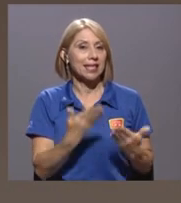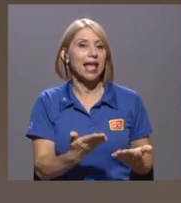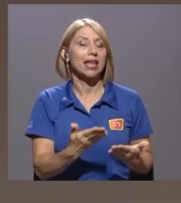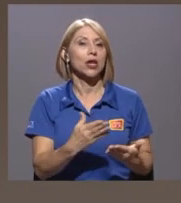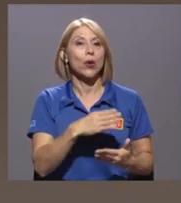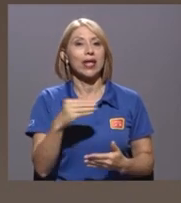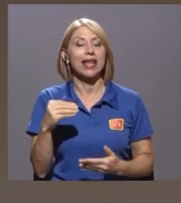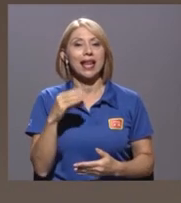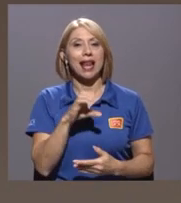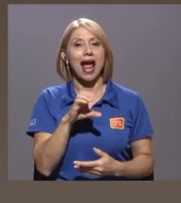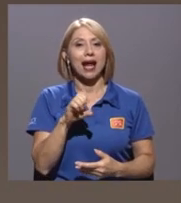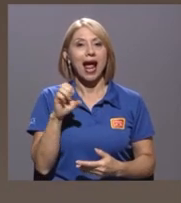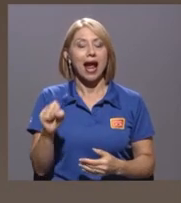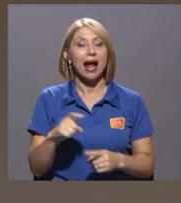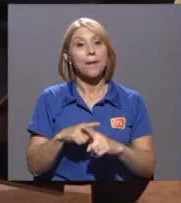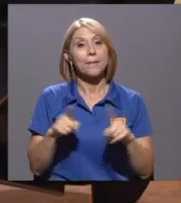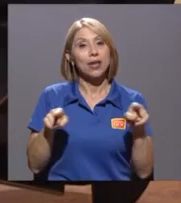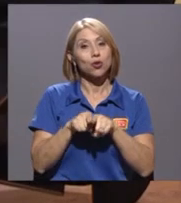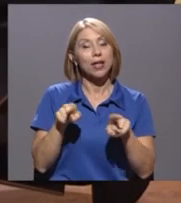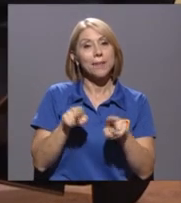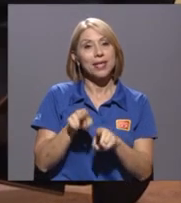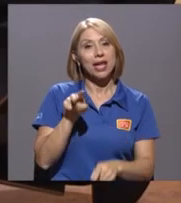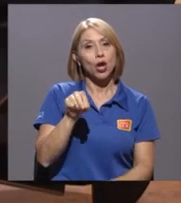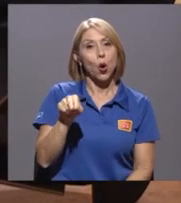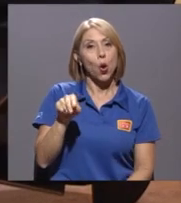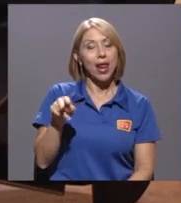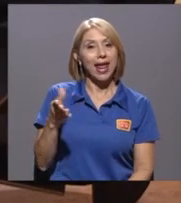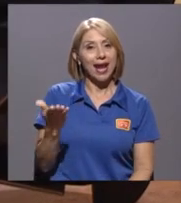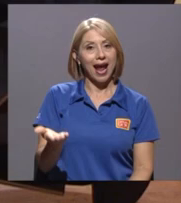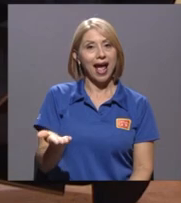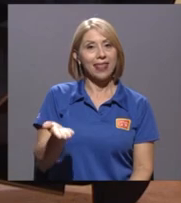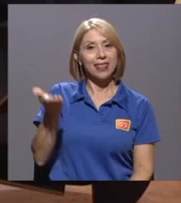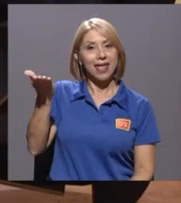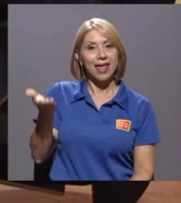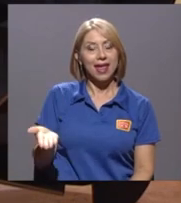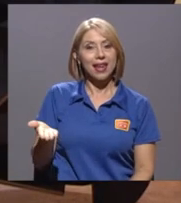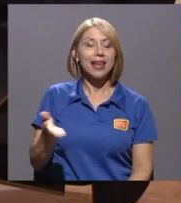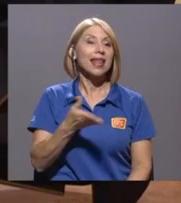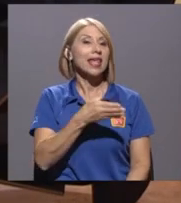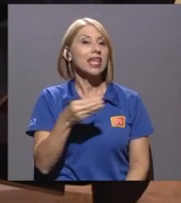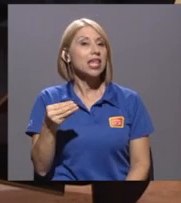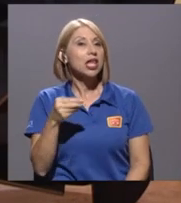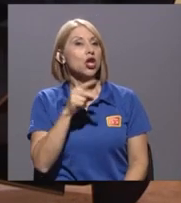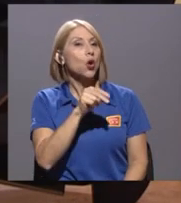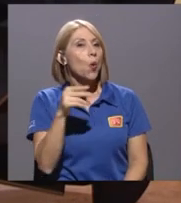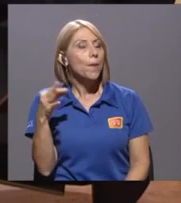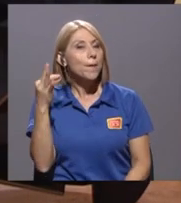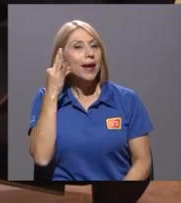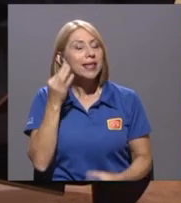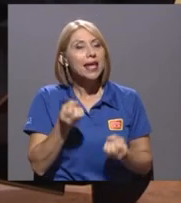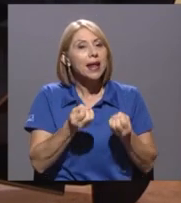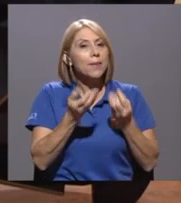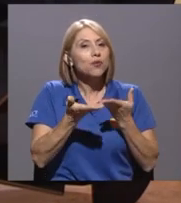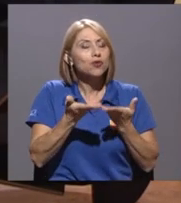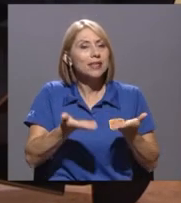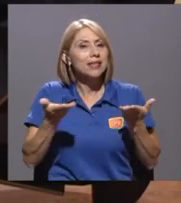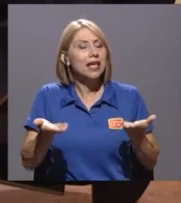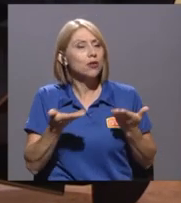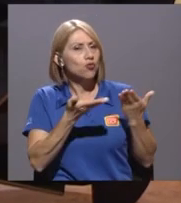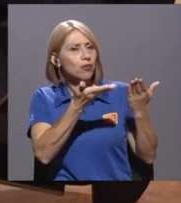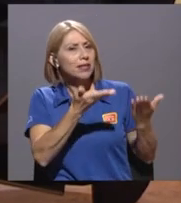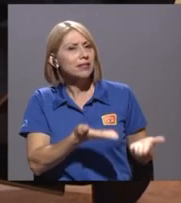la caja pero también de colega de él y compañera en muchas inquietudes doña rocío